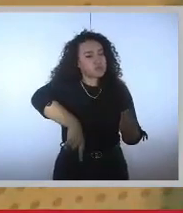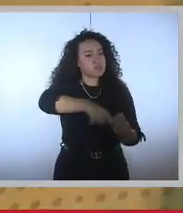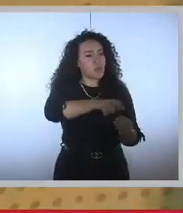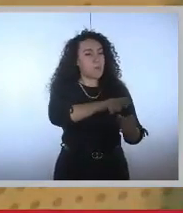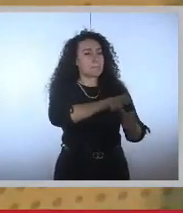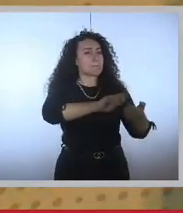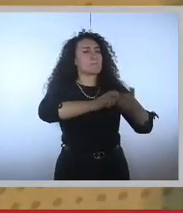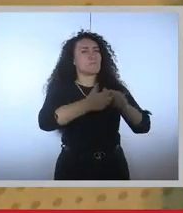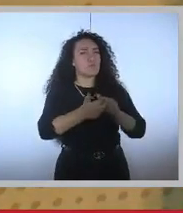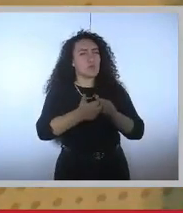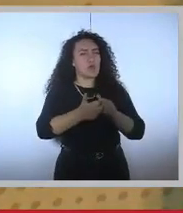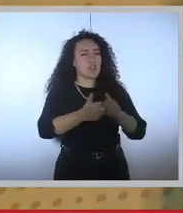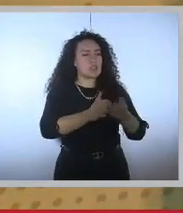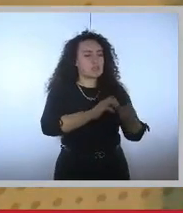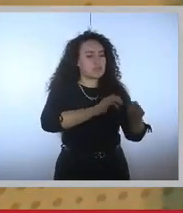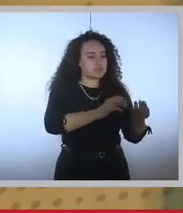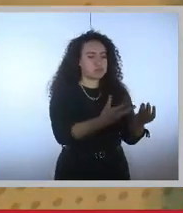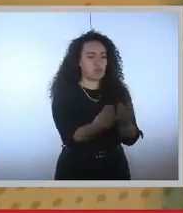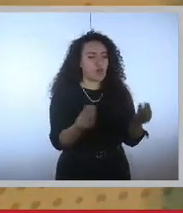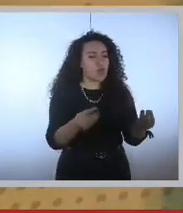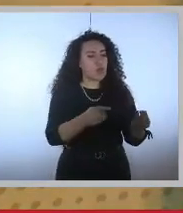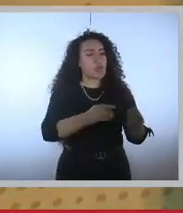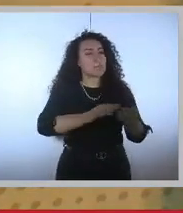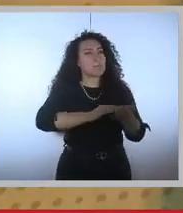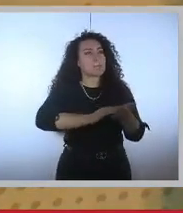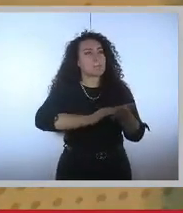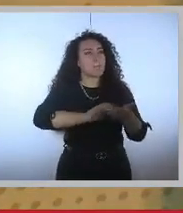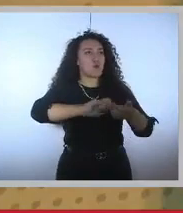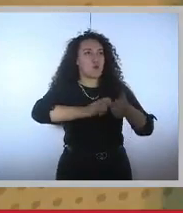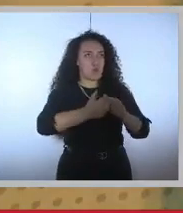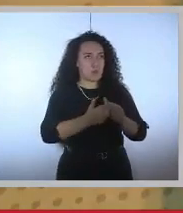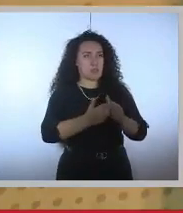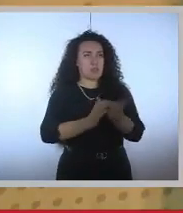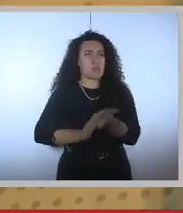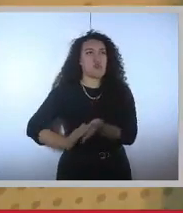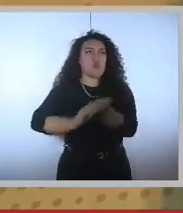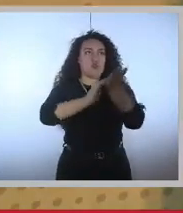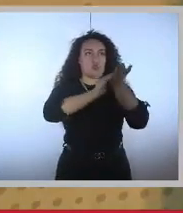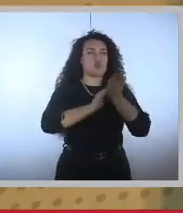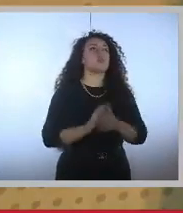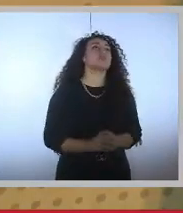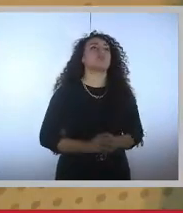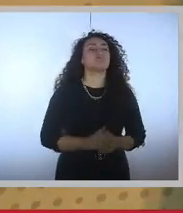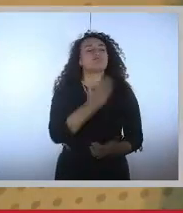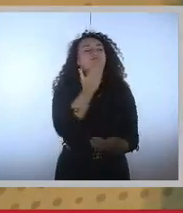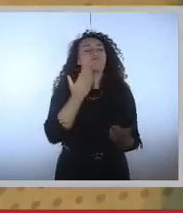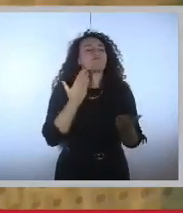nuestras problemáticas sociales. Muchas gracias y buenas noches a todas y